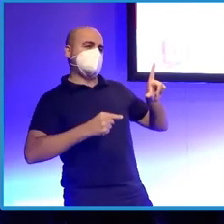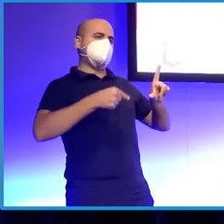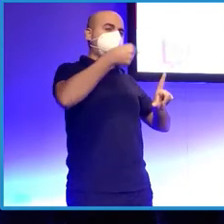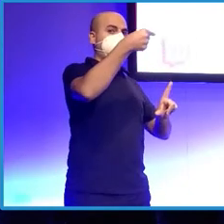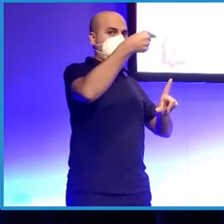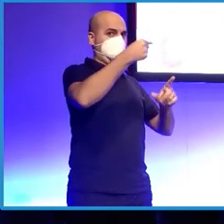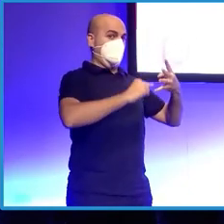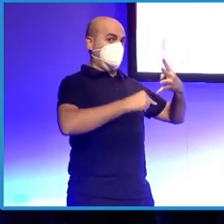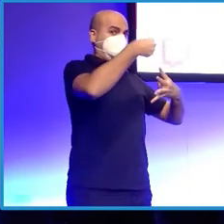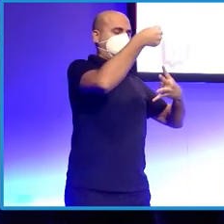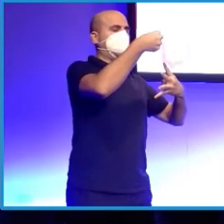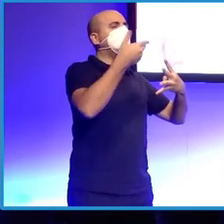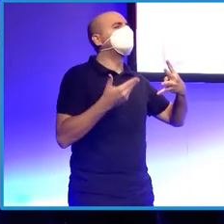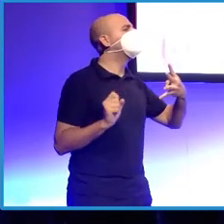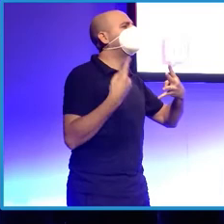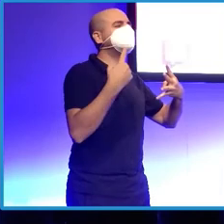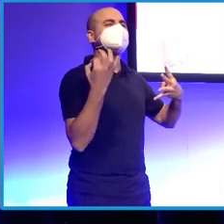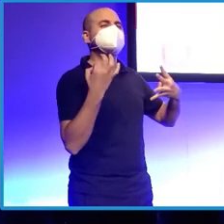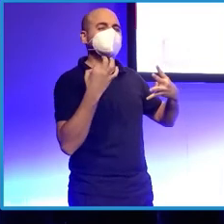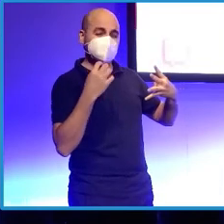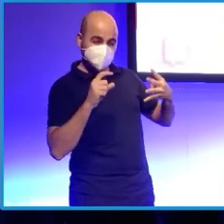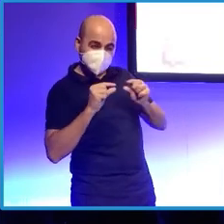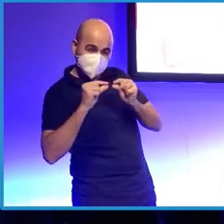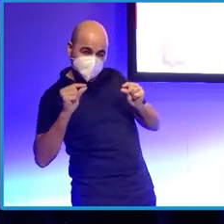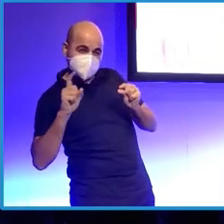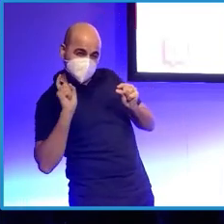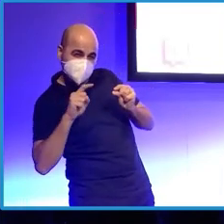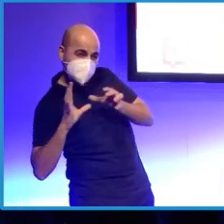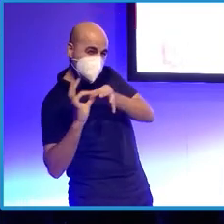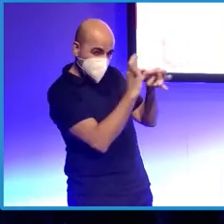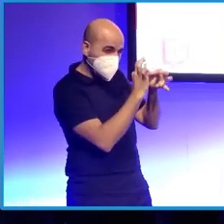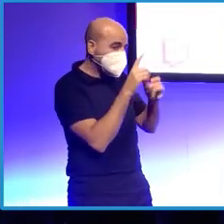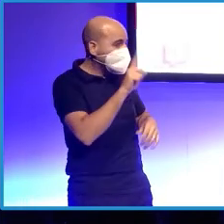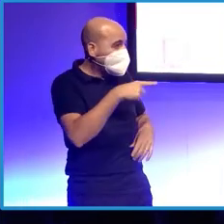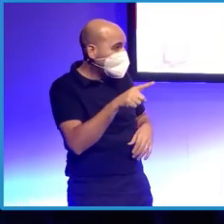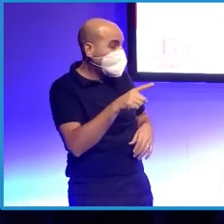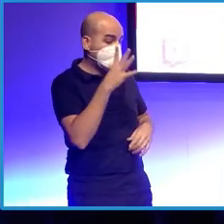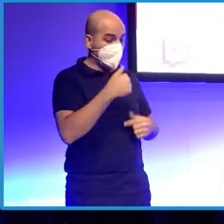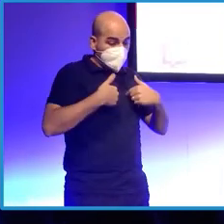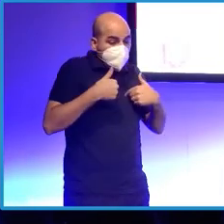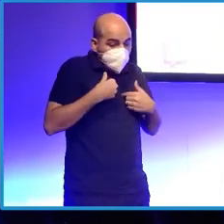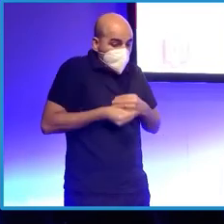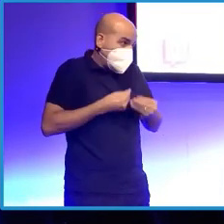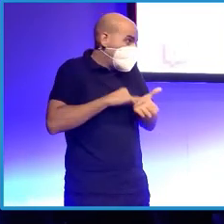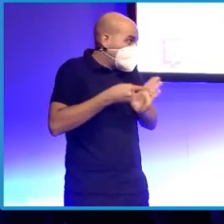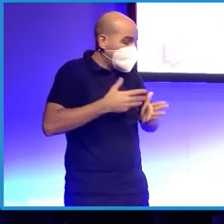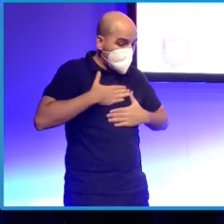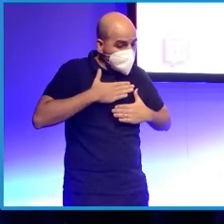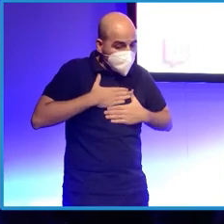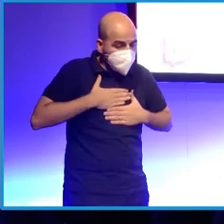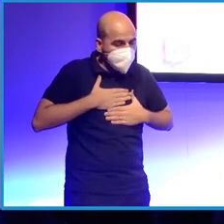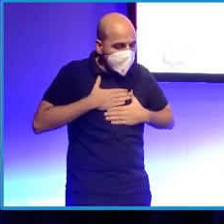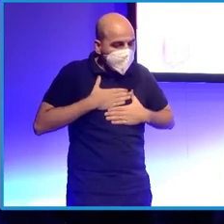es los enlaces perdón ya que yo bueno he hecho proyectos míos por así decirlo